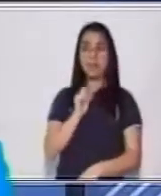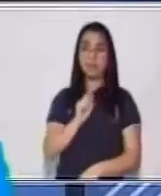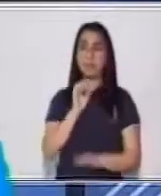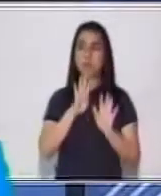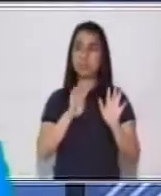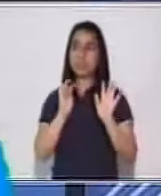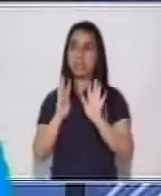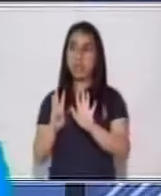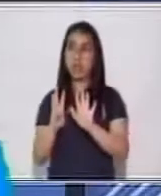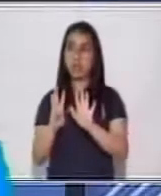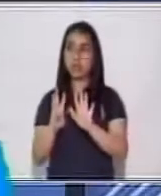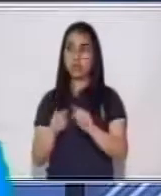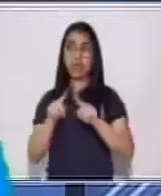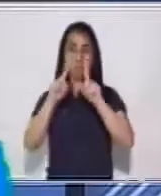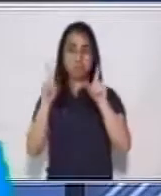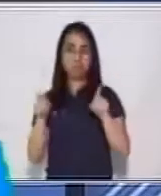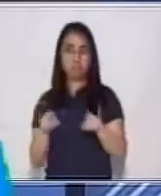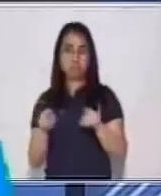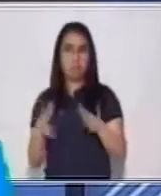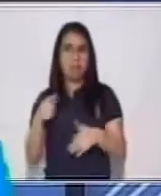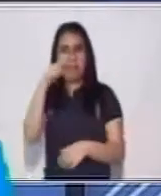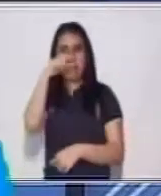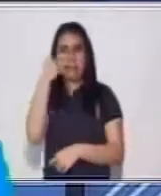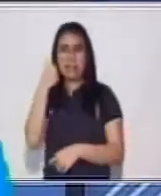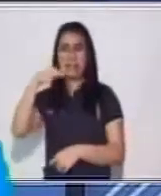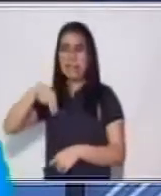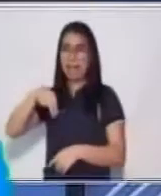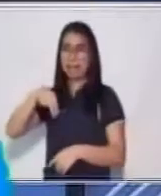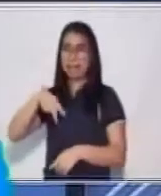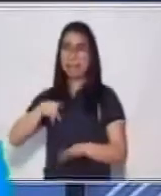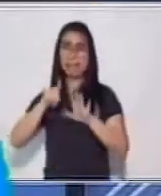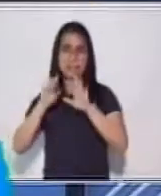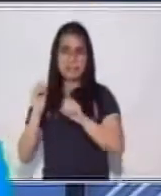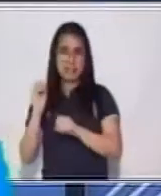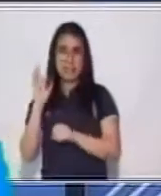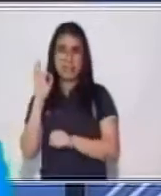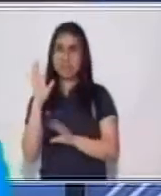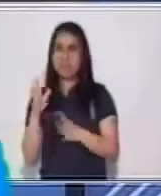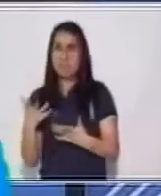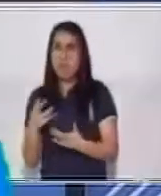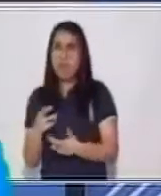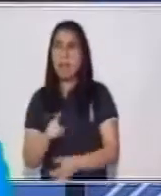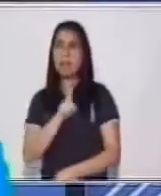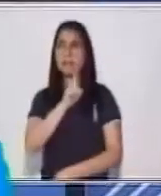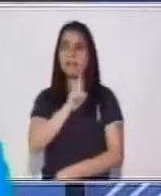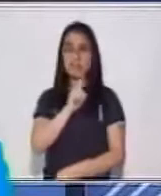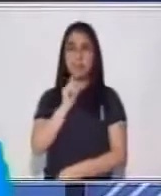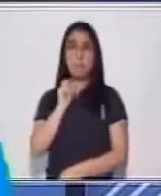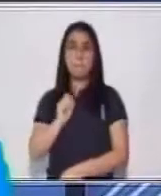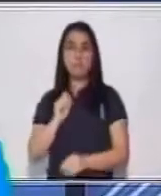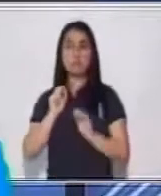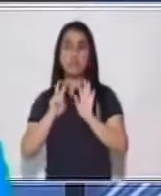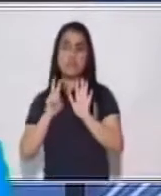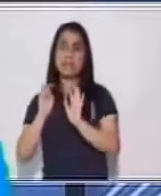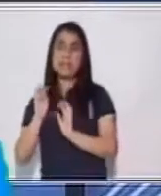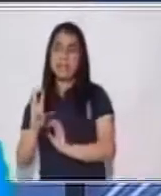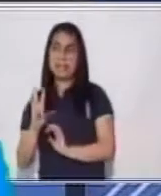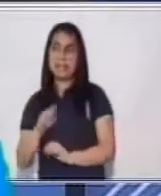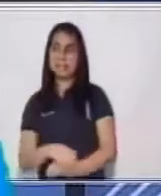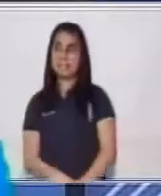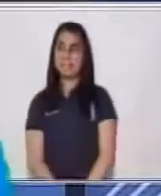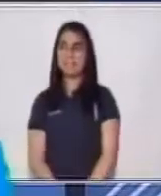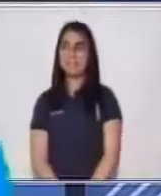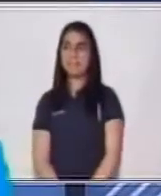43.04 metros, que es una altura, podríamos considerarla promedio.